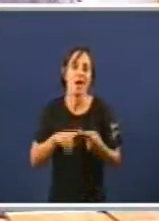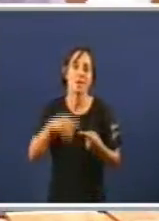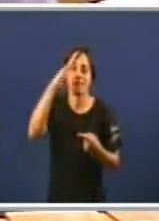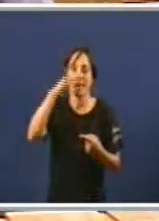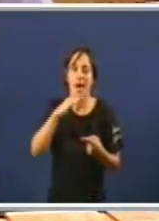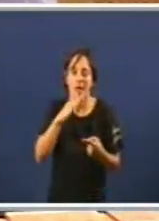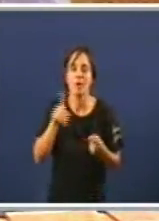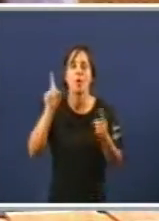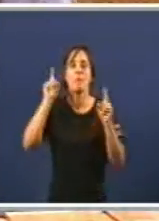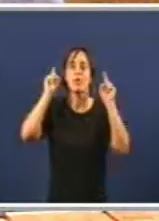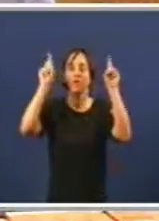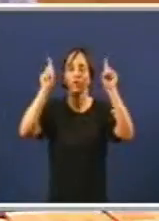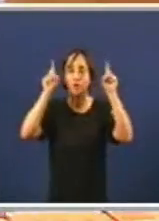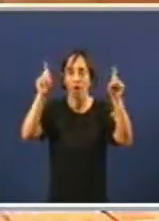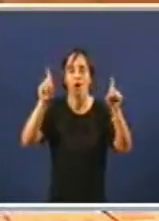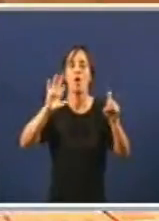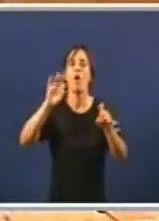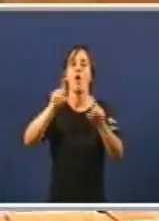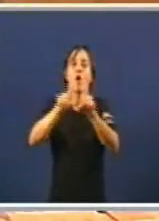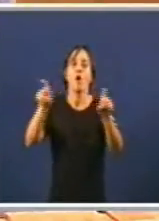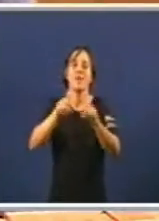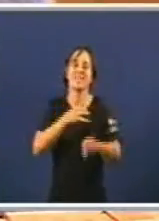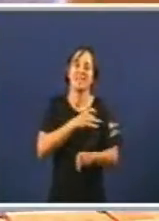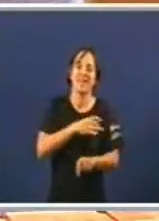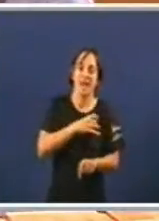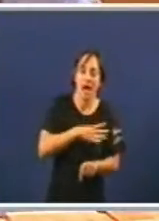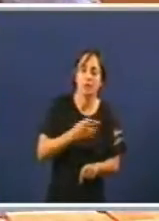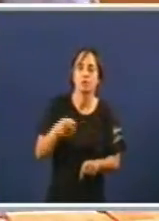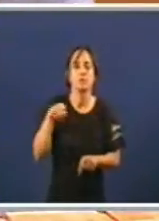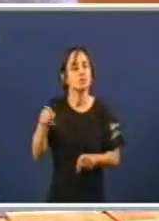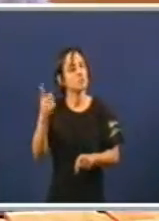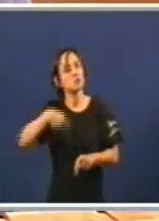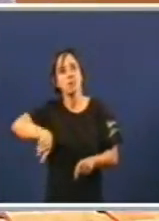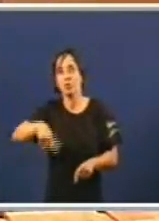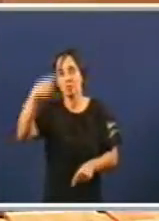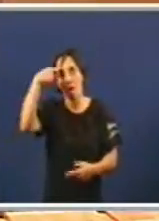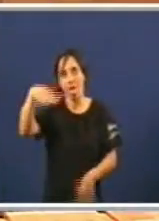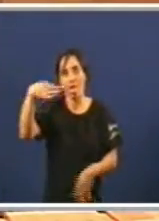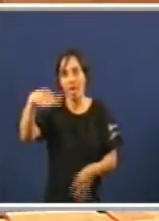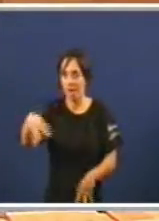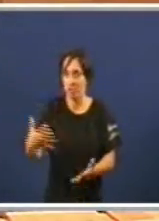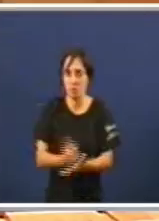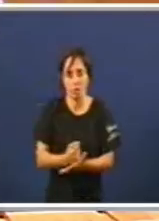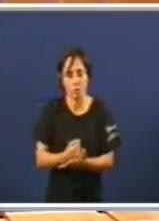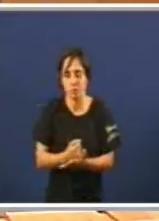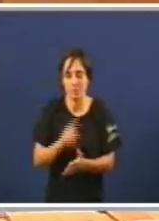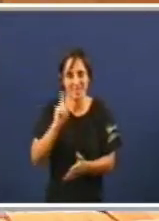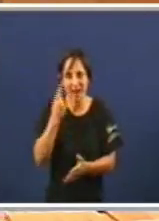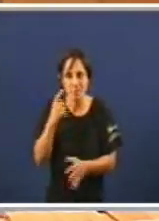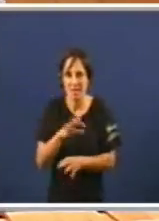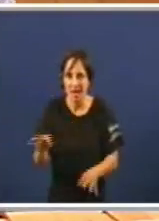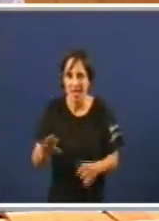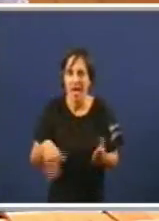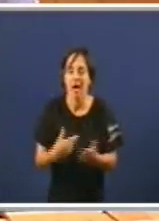o profesorado, as organizacións sindicais. Aquí non nos enteramos de nada, non nos enteramos de nada, nin sequera